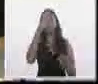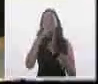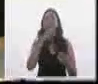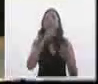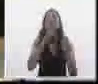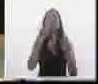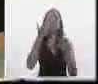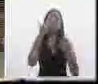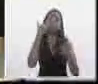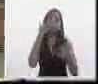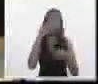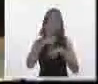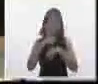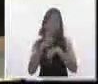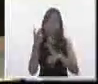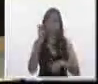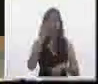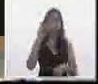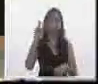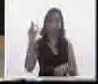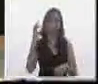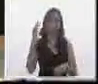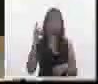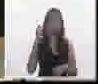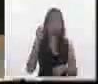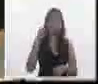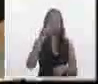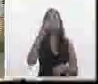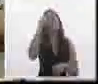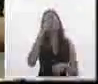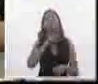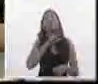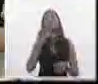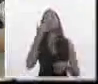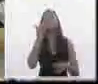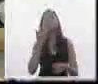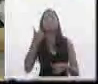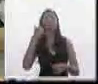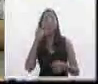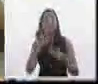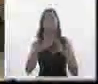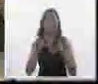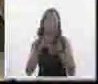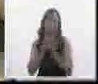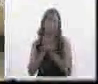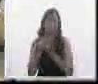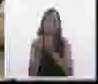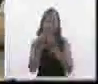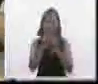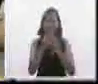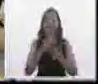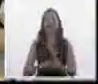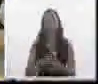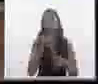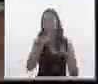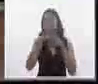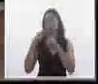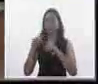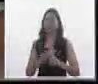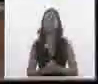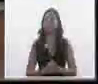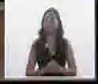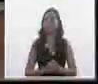pasado de Jalisco un recorrido por diferentes pueblos que nos distinguen eh aquí a los tapatíos a los jalicienses en todos lados